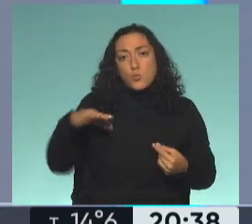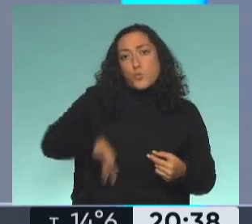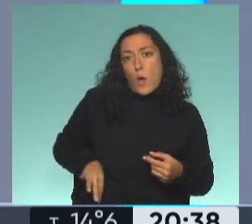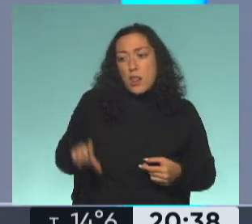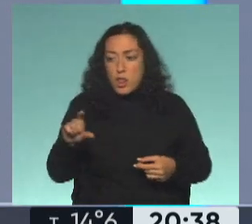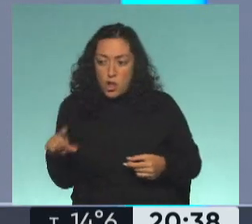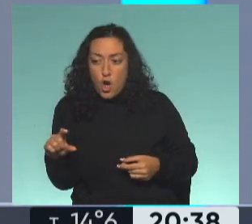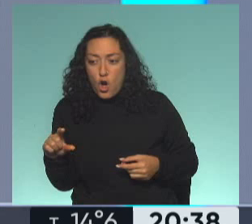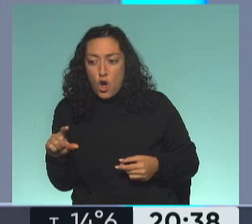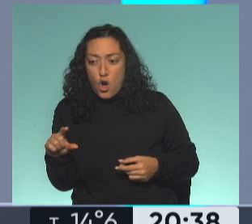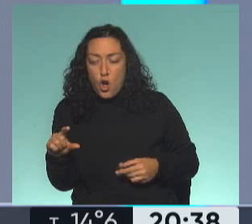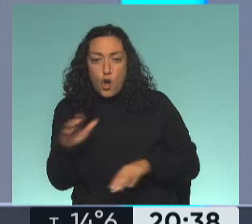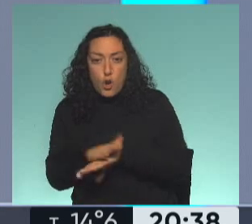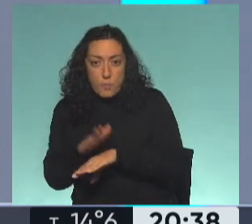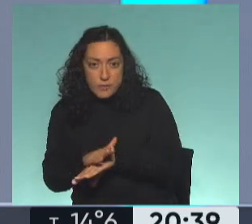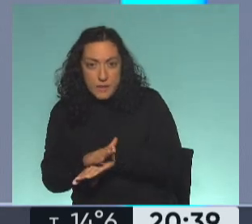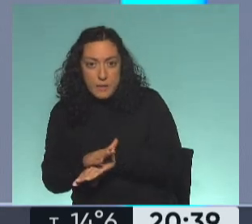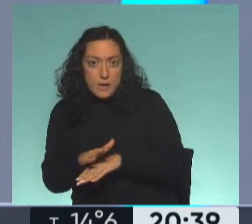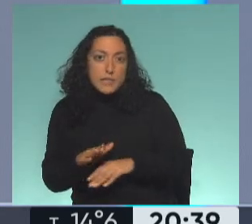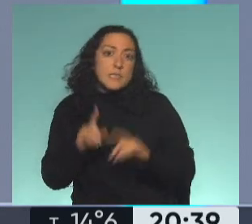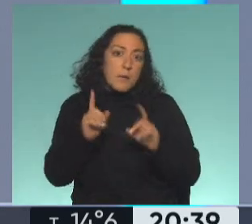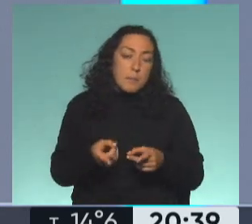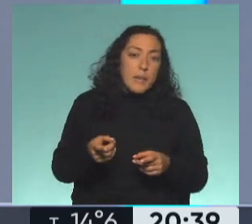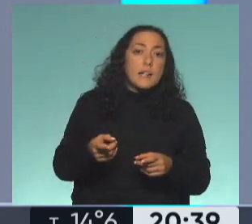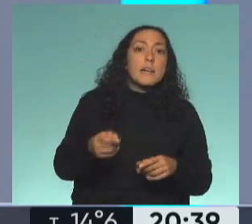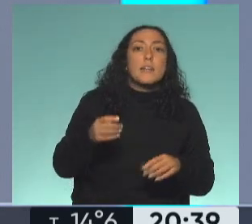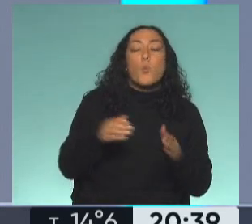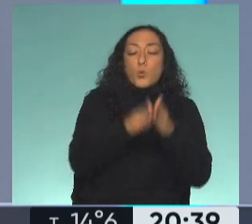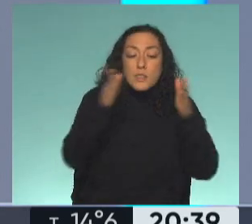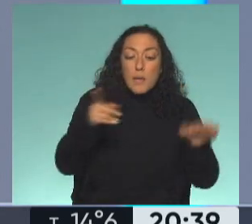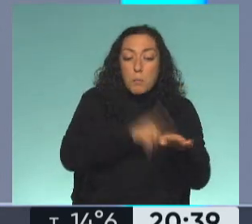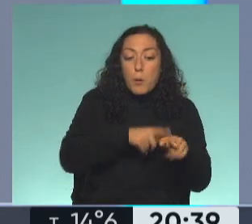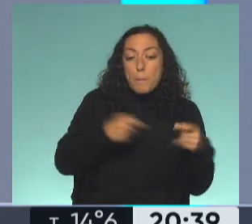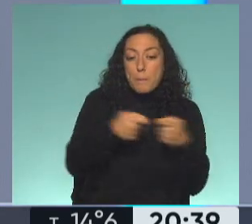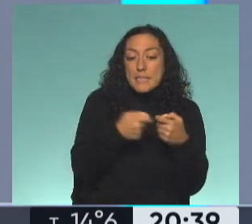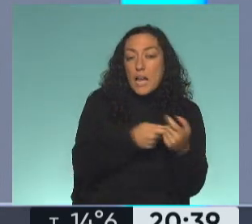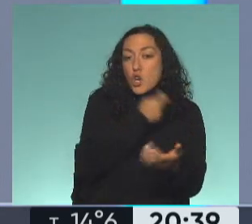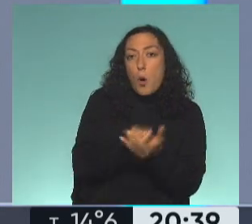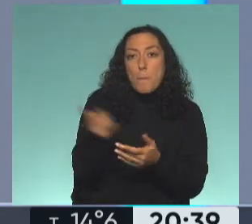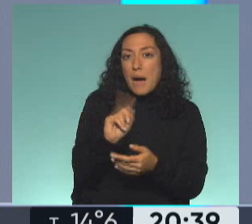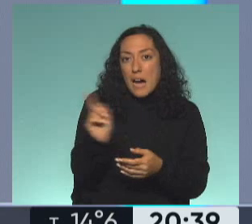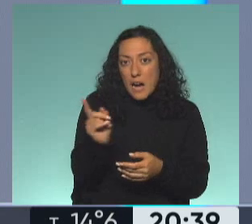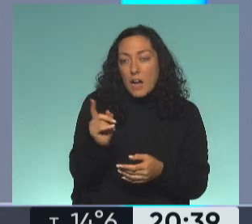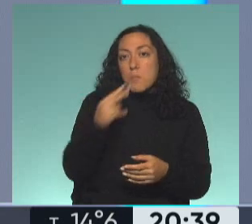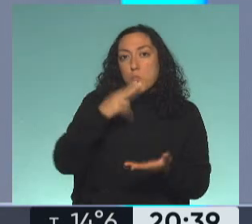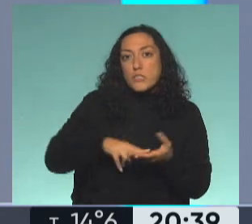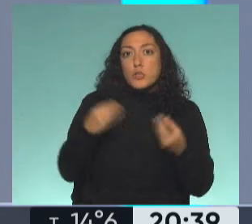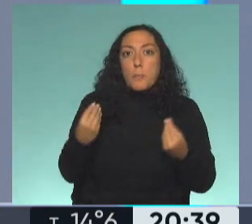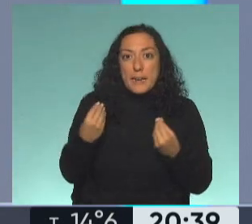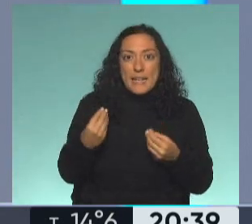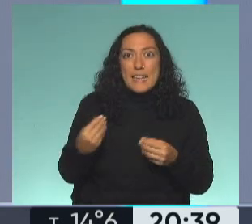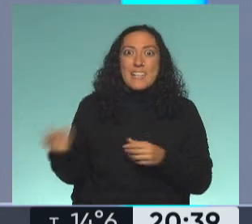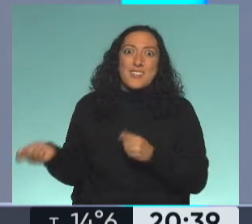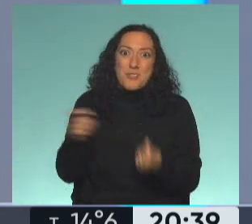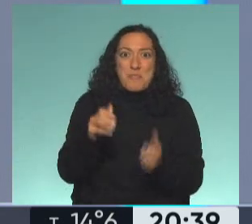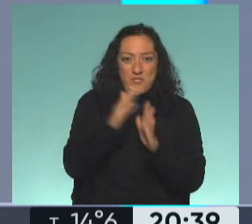salario y que haya una desgravación sobre cargas sociales por un tiempo determinado para estimular ese